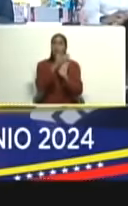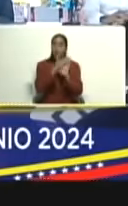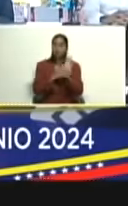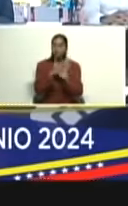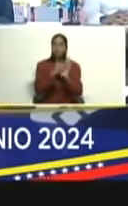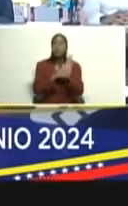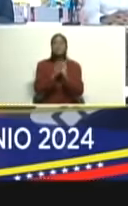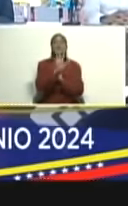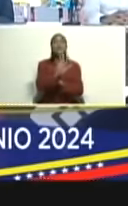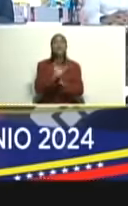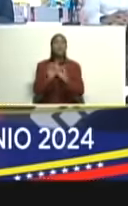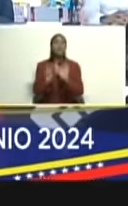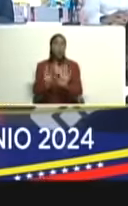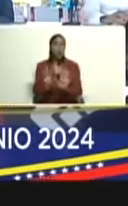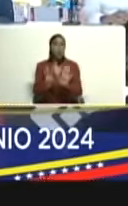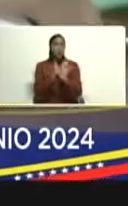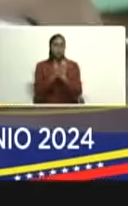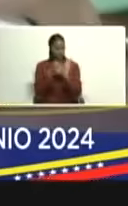que me pareció bonito.